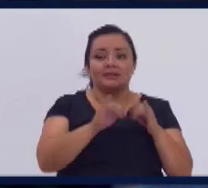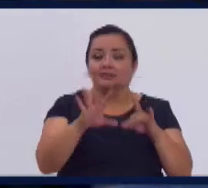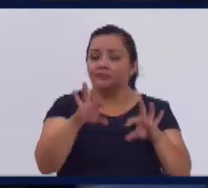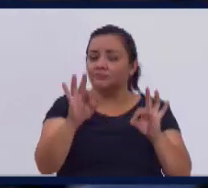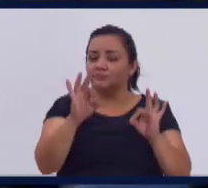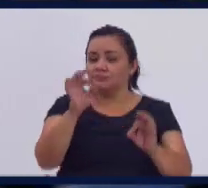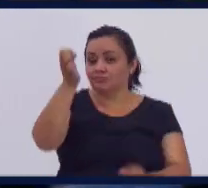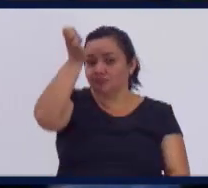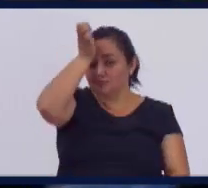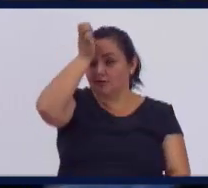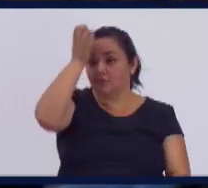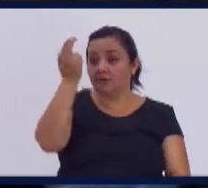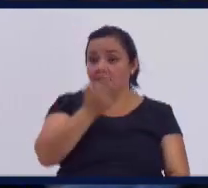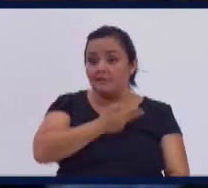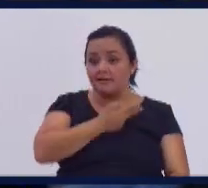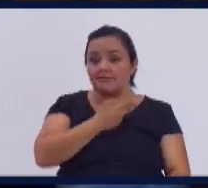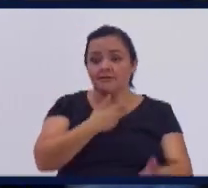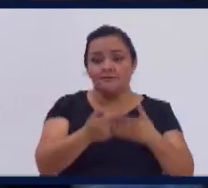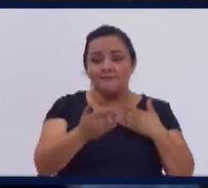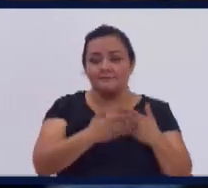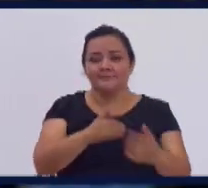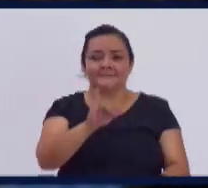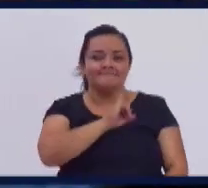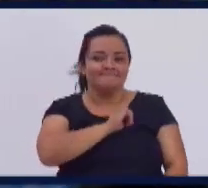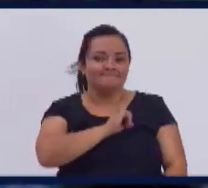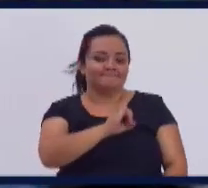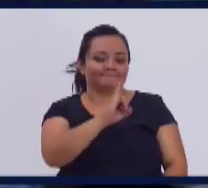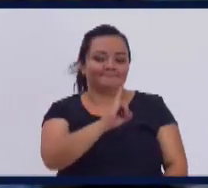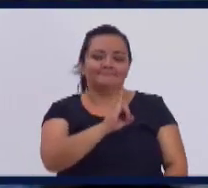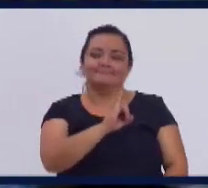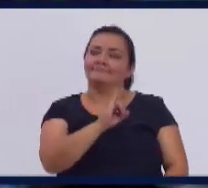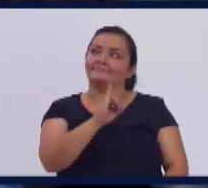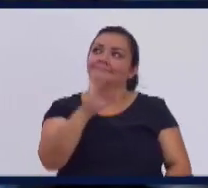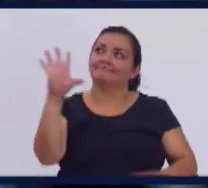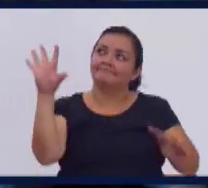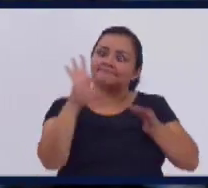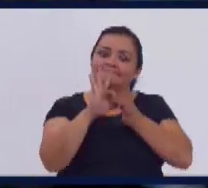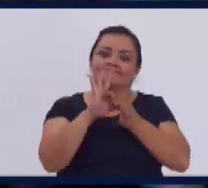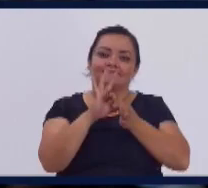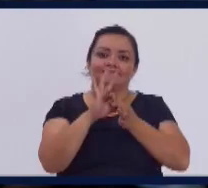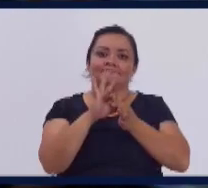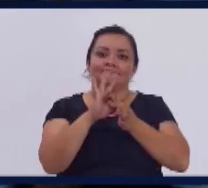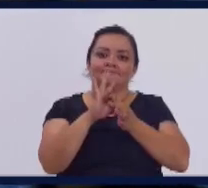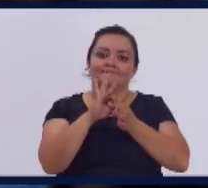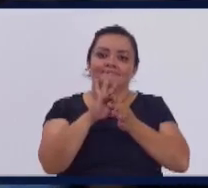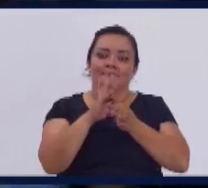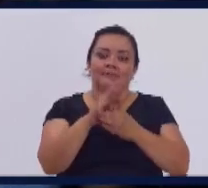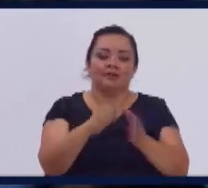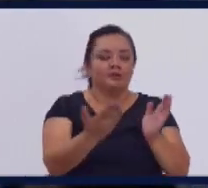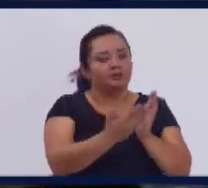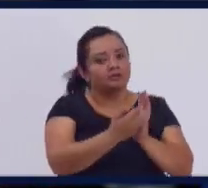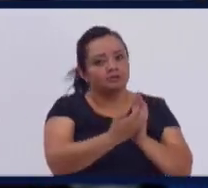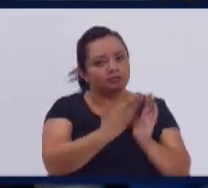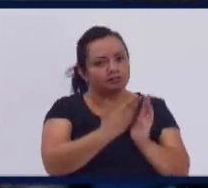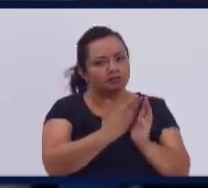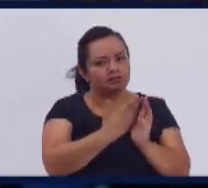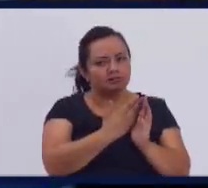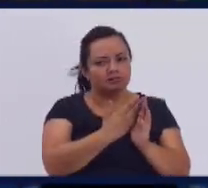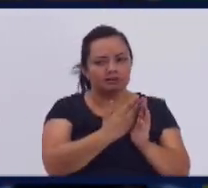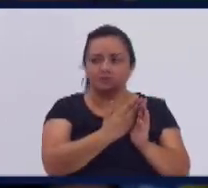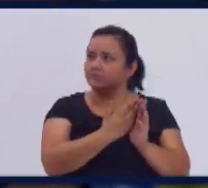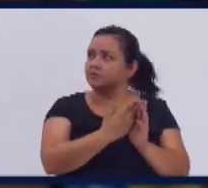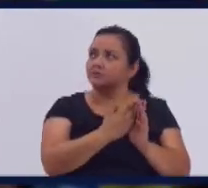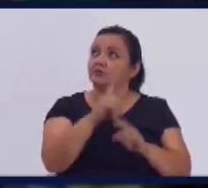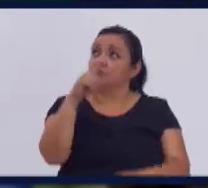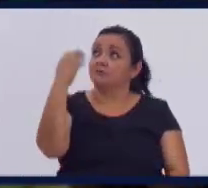borran tu identidad. Porque tu identidad está en Cristo. Y dice la palabra que nadie arrebata de